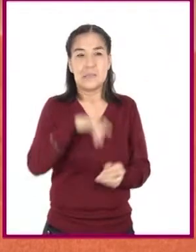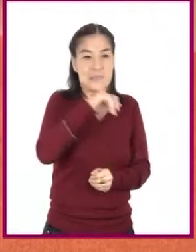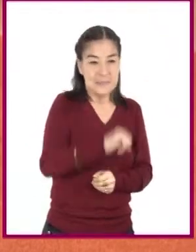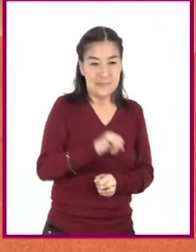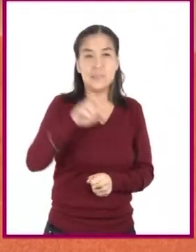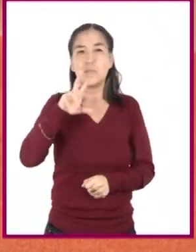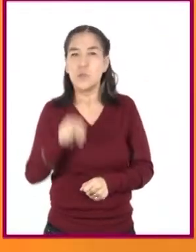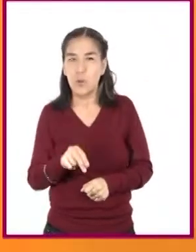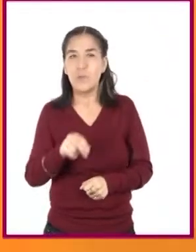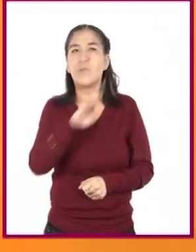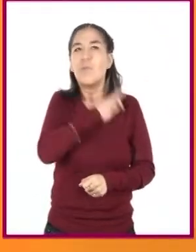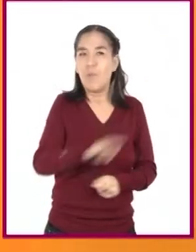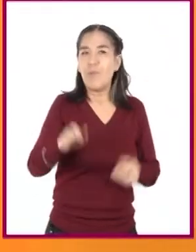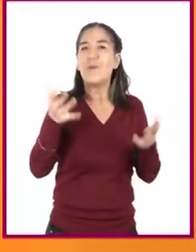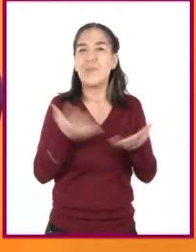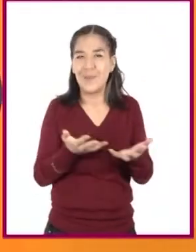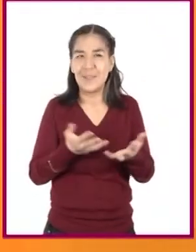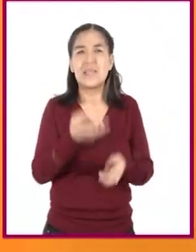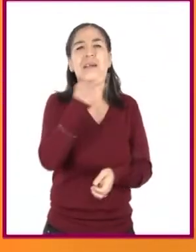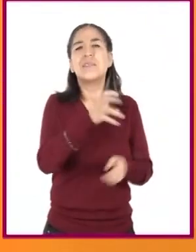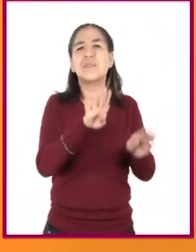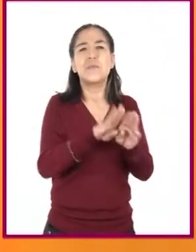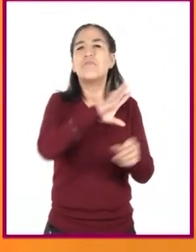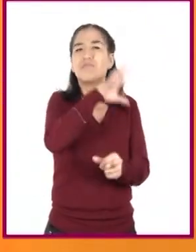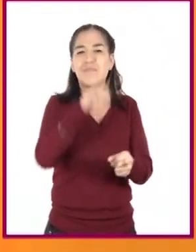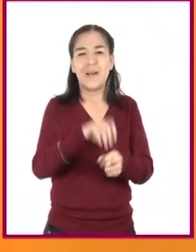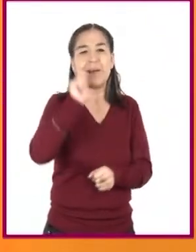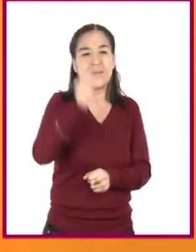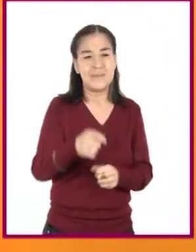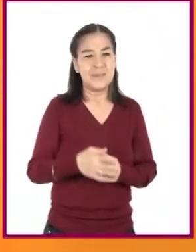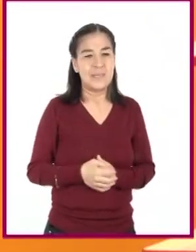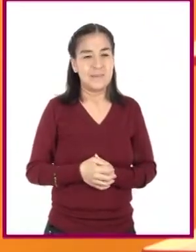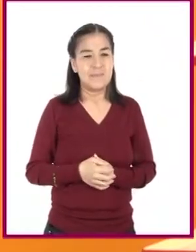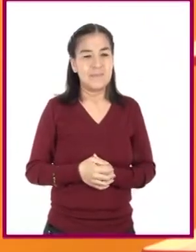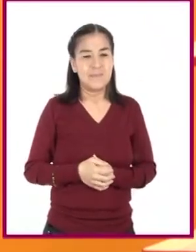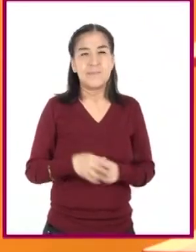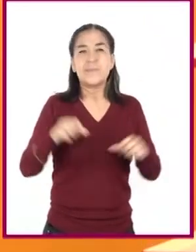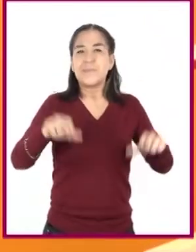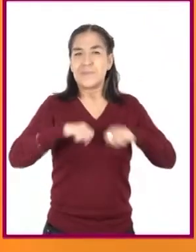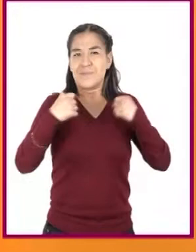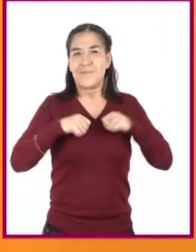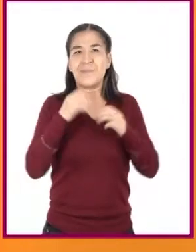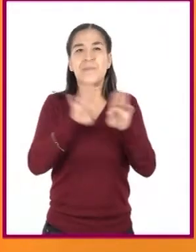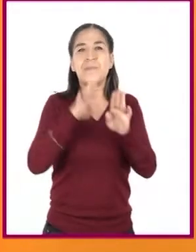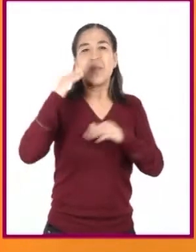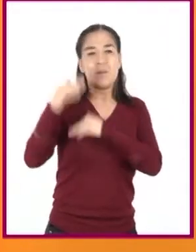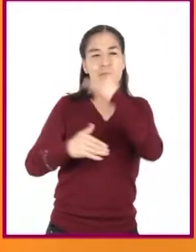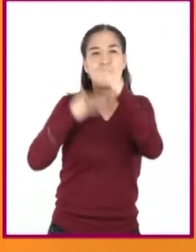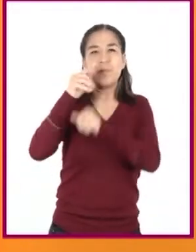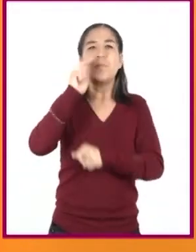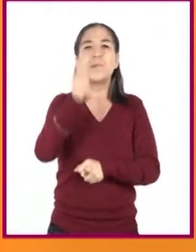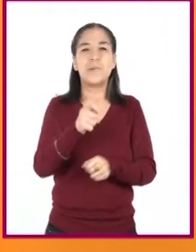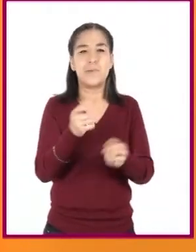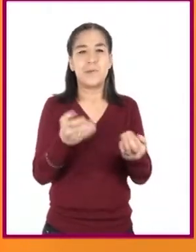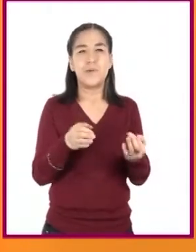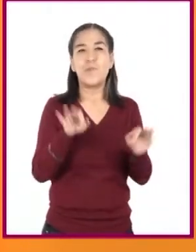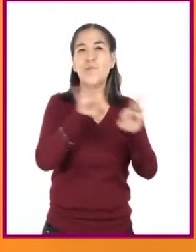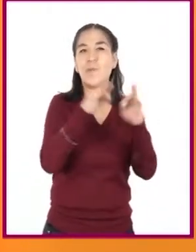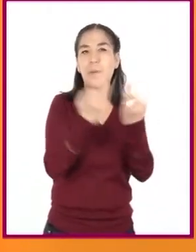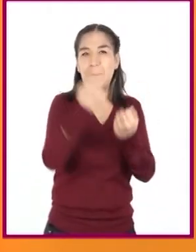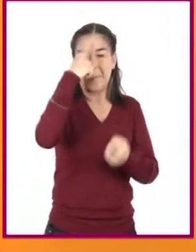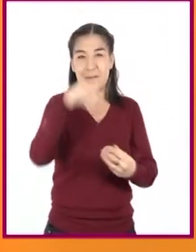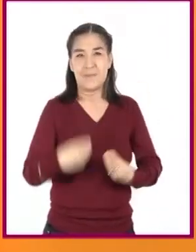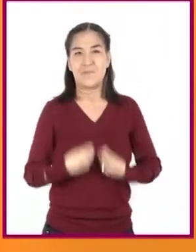que no. Todo esto crea las identidades adolescentes. No hay una sola forma de ser, vivir